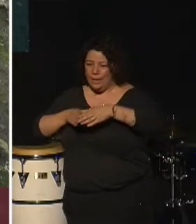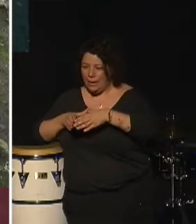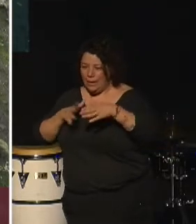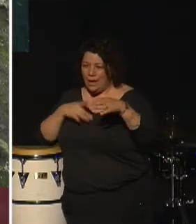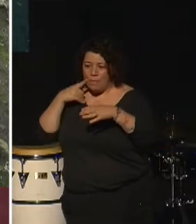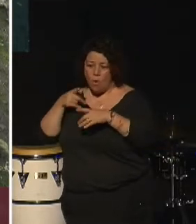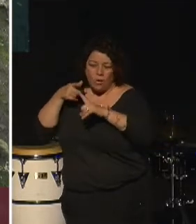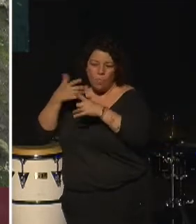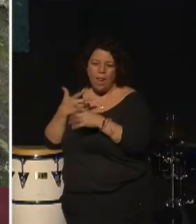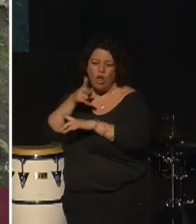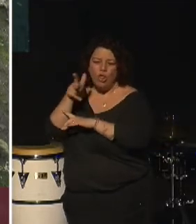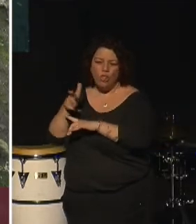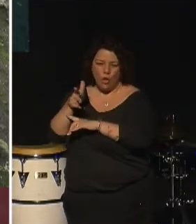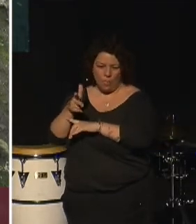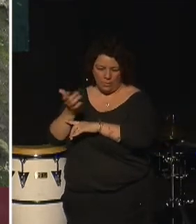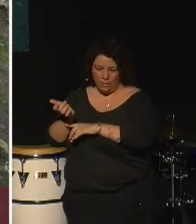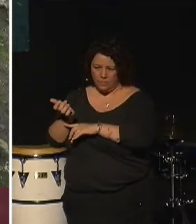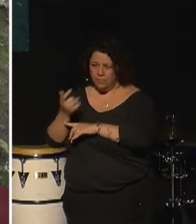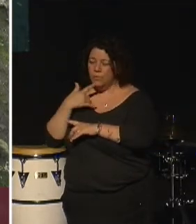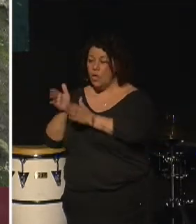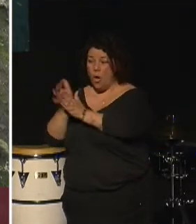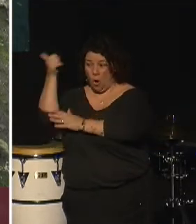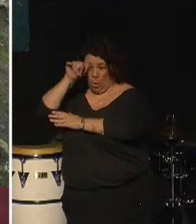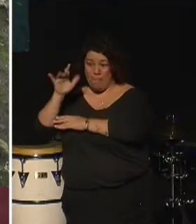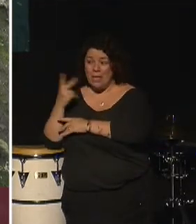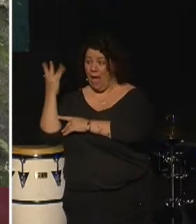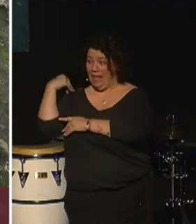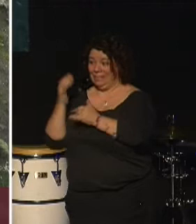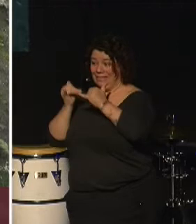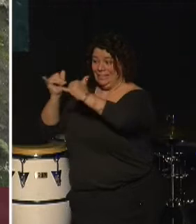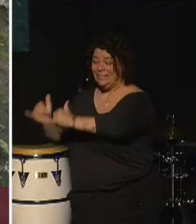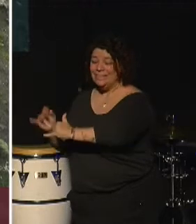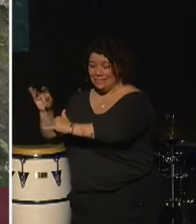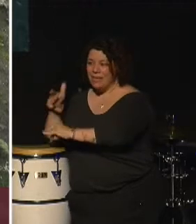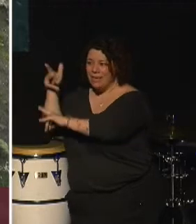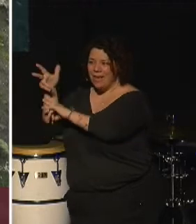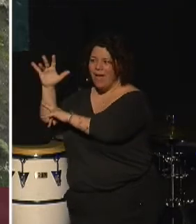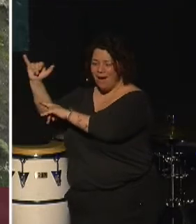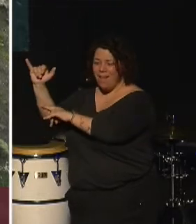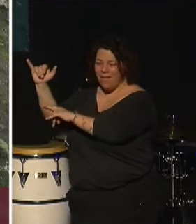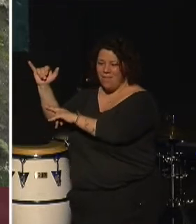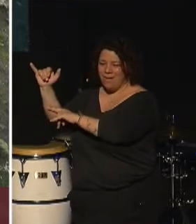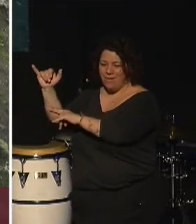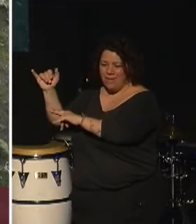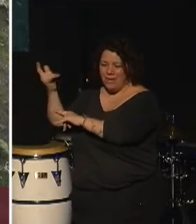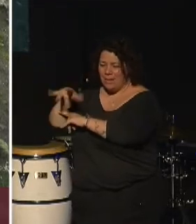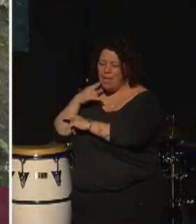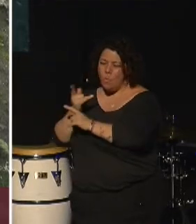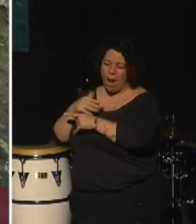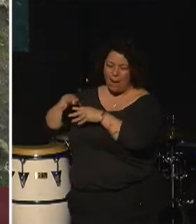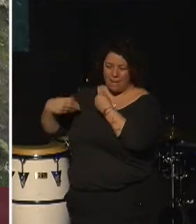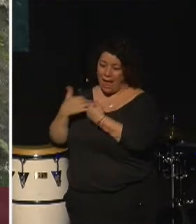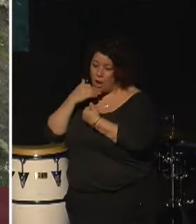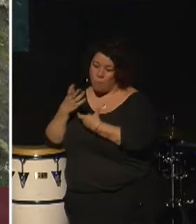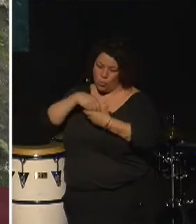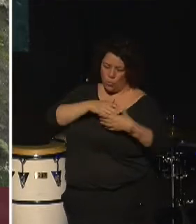un documental. Entonces, Álvaro y Alberto, que sí habían llegado, tenían cámaras con ellos y tenían parte del material, porque el